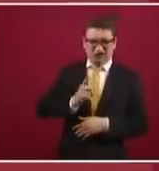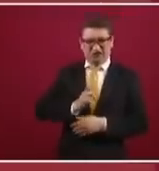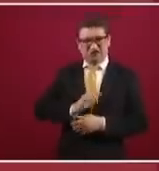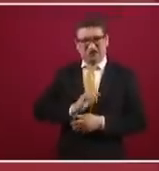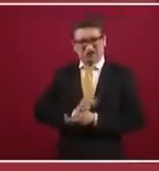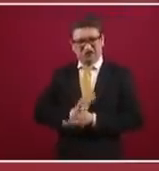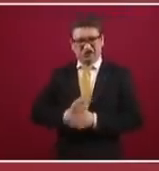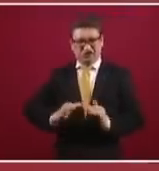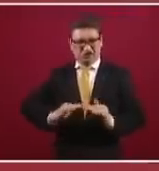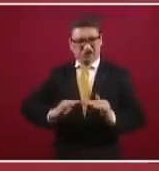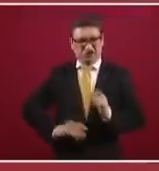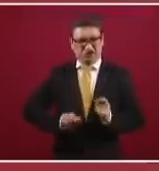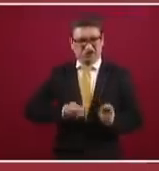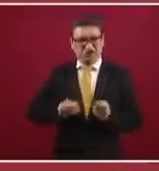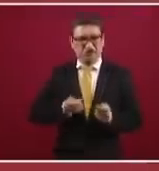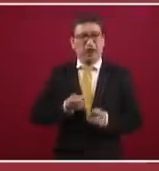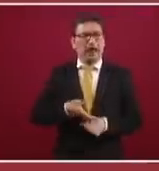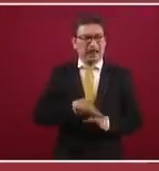de tiempo atrás.